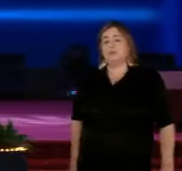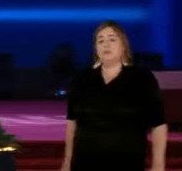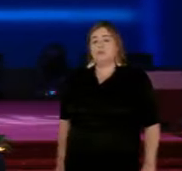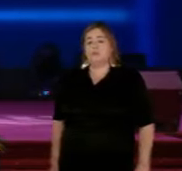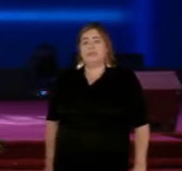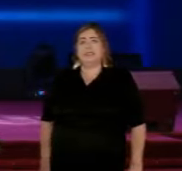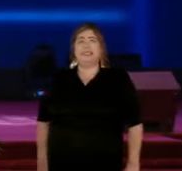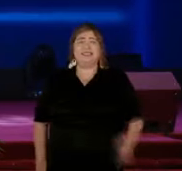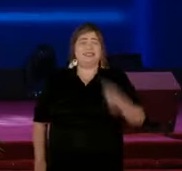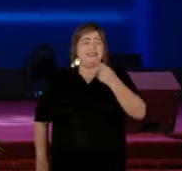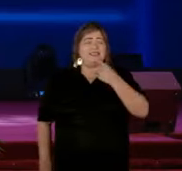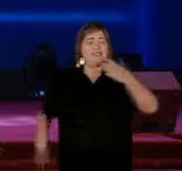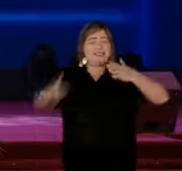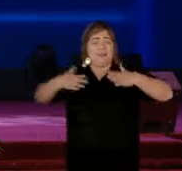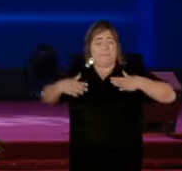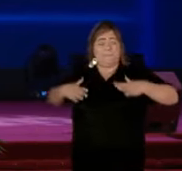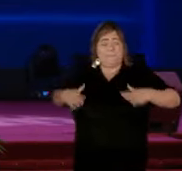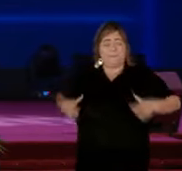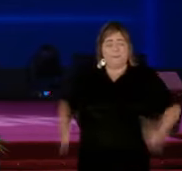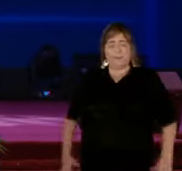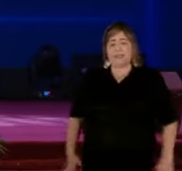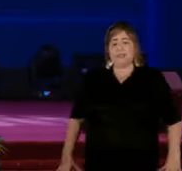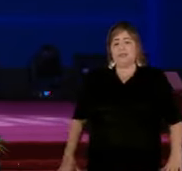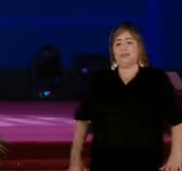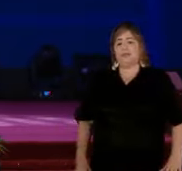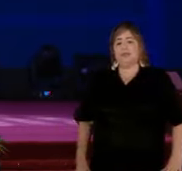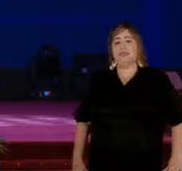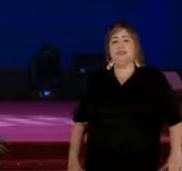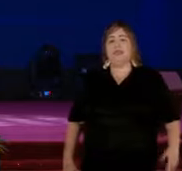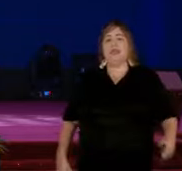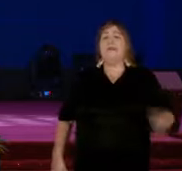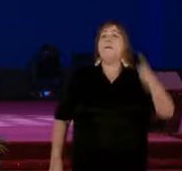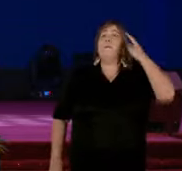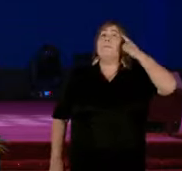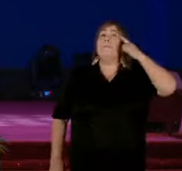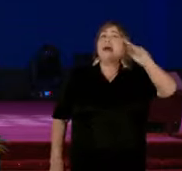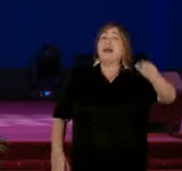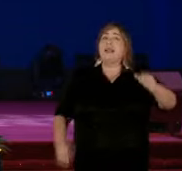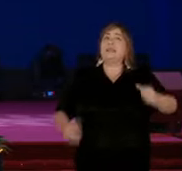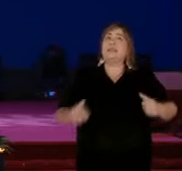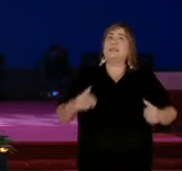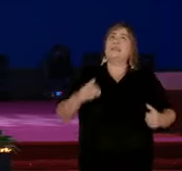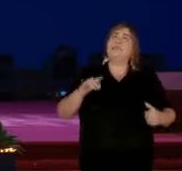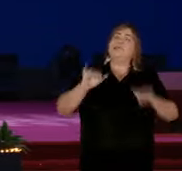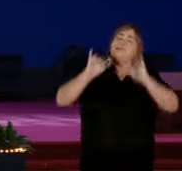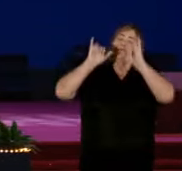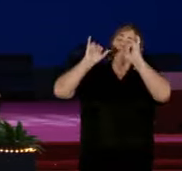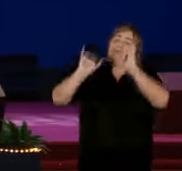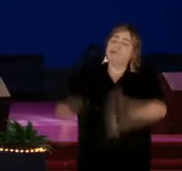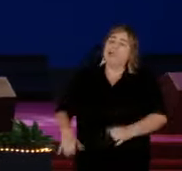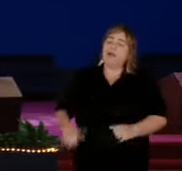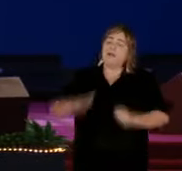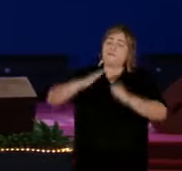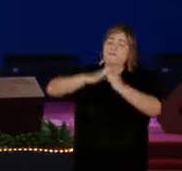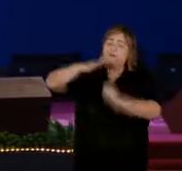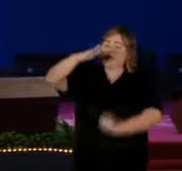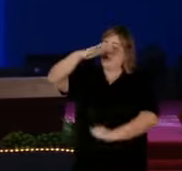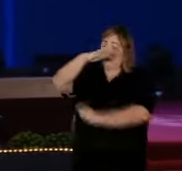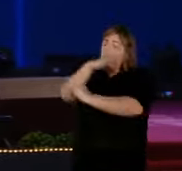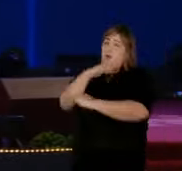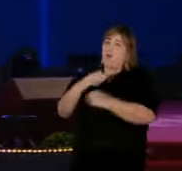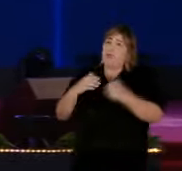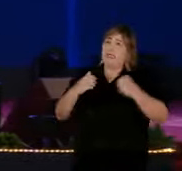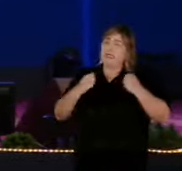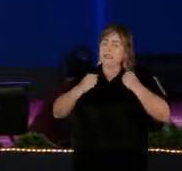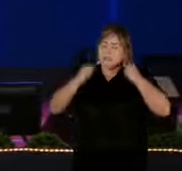Vístete de toda la armadura de Dios para que podáis estar firmes contra las acechanzas del